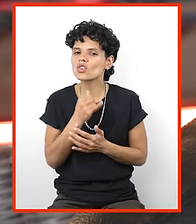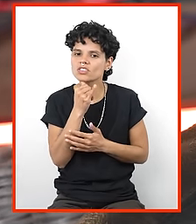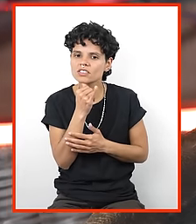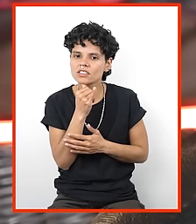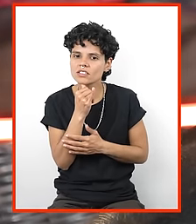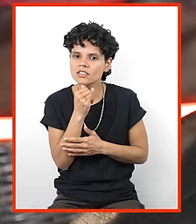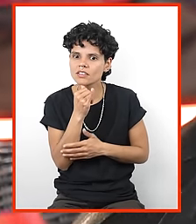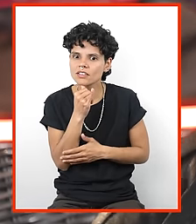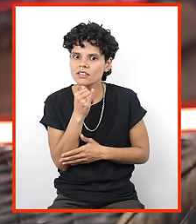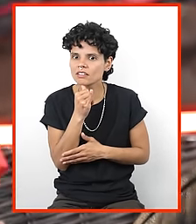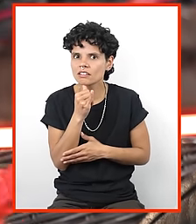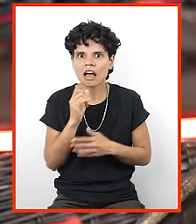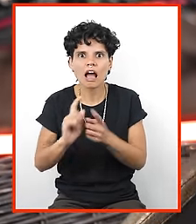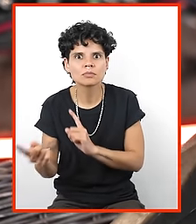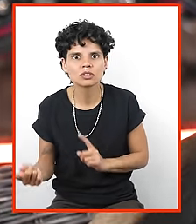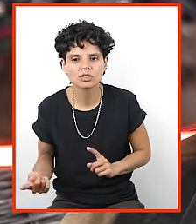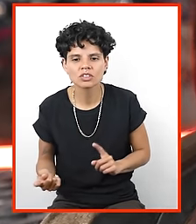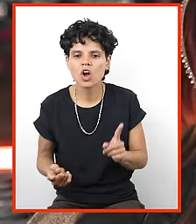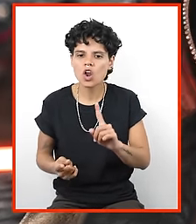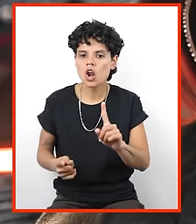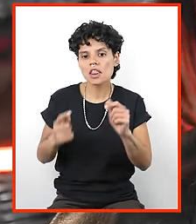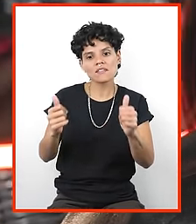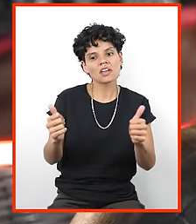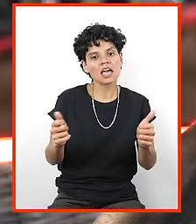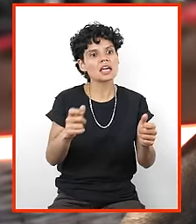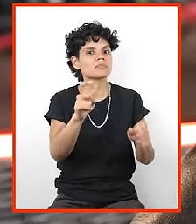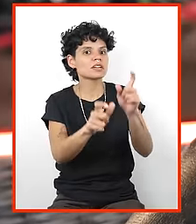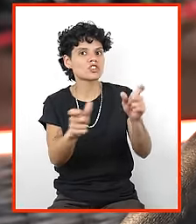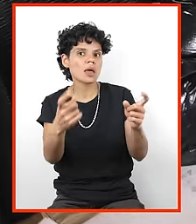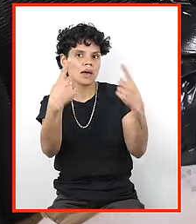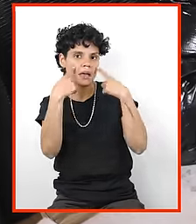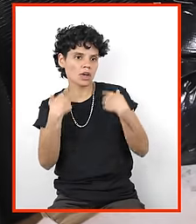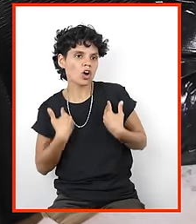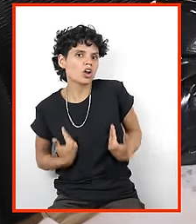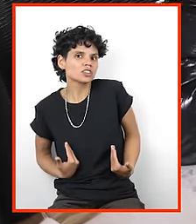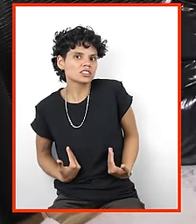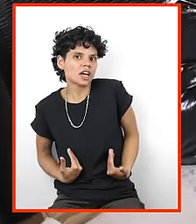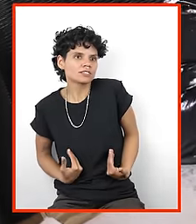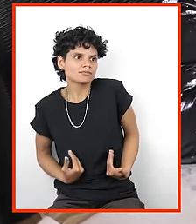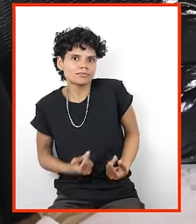No digo que la saquen. No, está bien porque la gente tiene que conocerme.